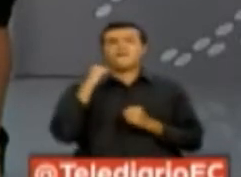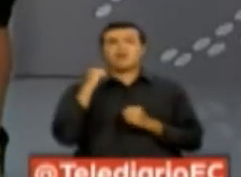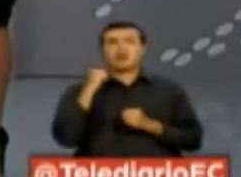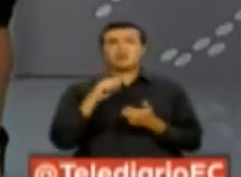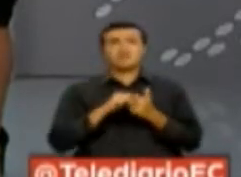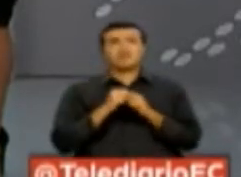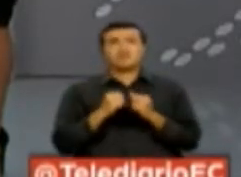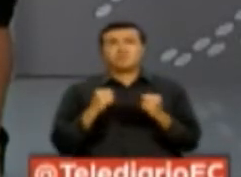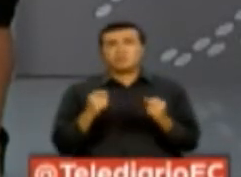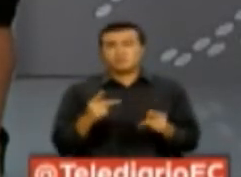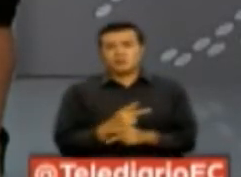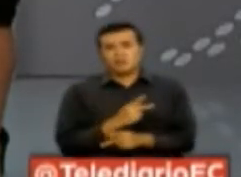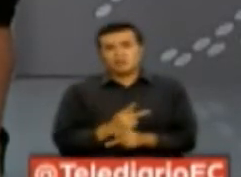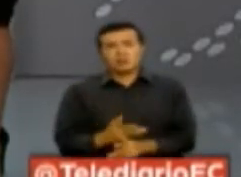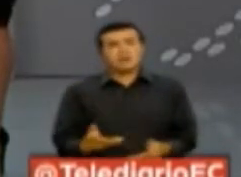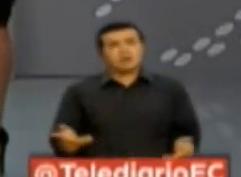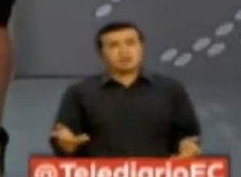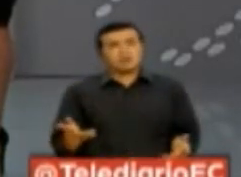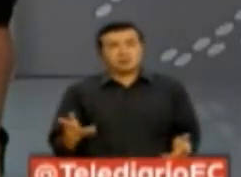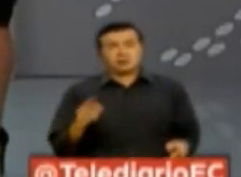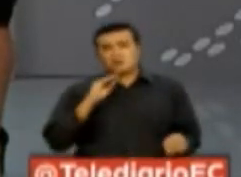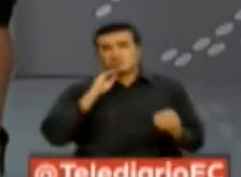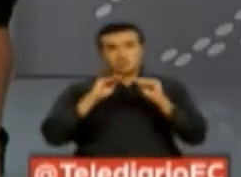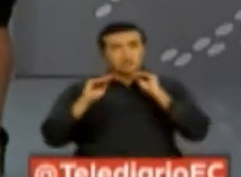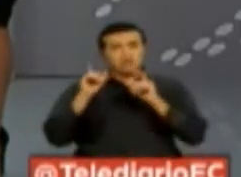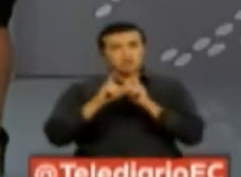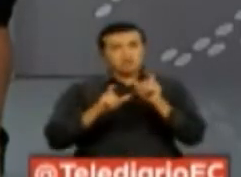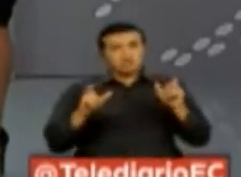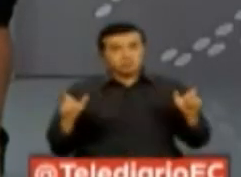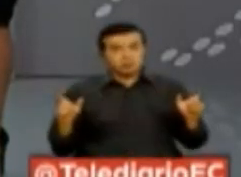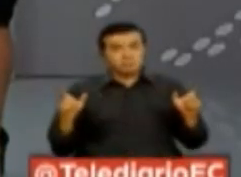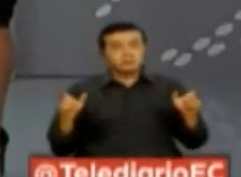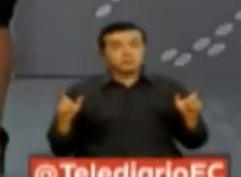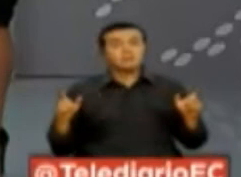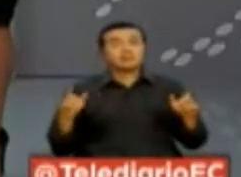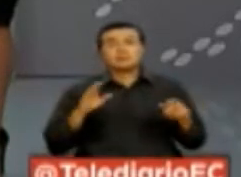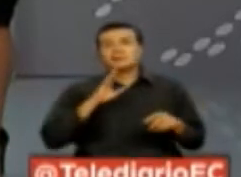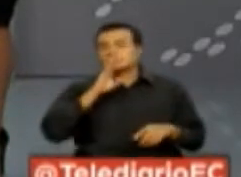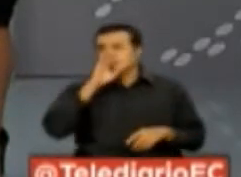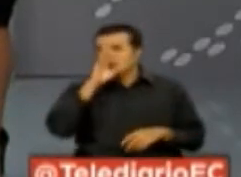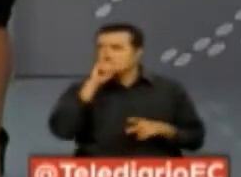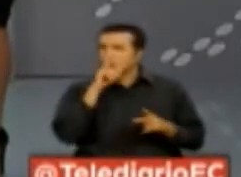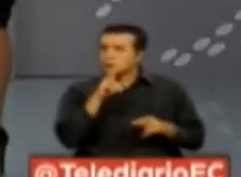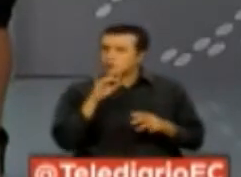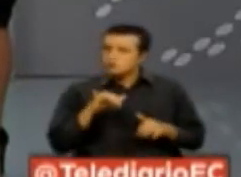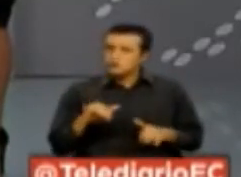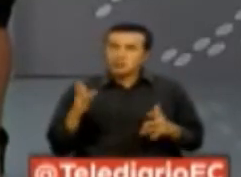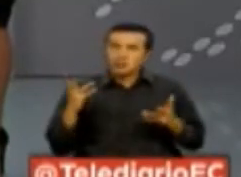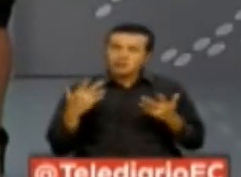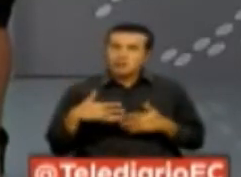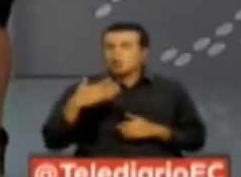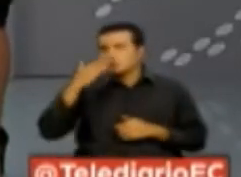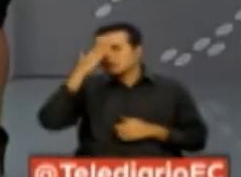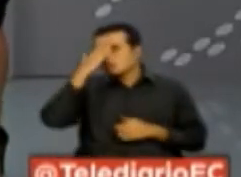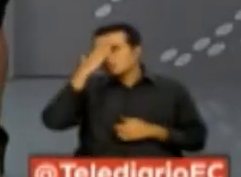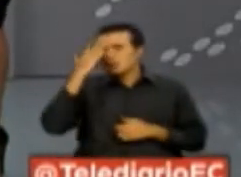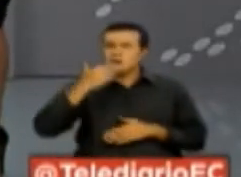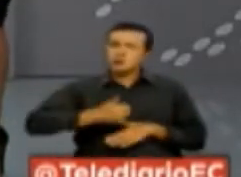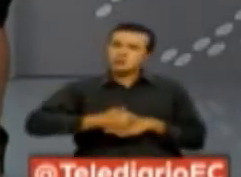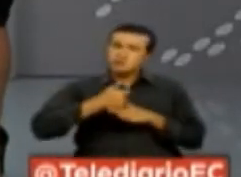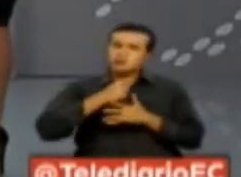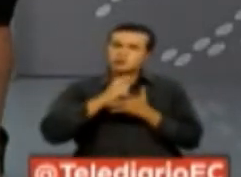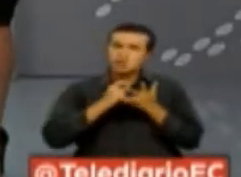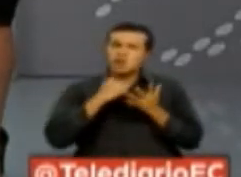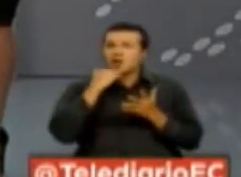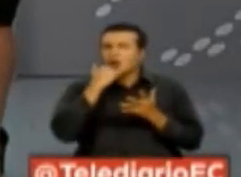exactamente libro exactamente y hay que decir algo ahí porque esto se presenta cada vez que viene en invierno si ya haces a esta situación pues las autoridades